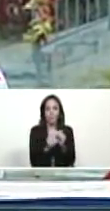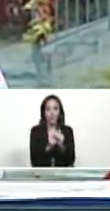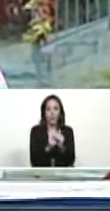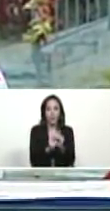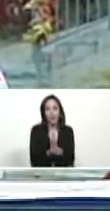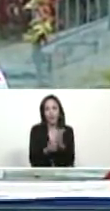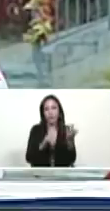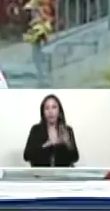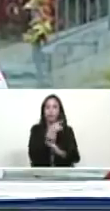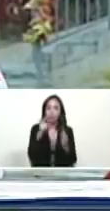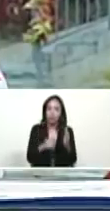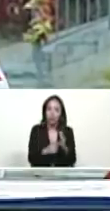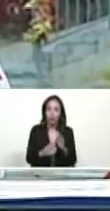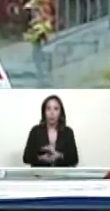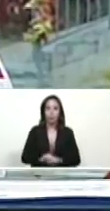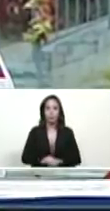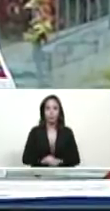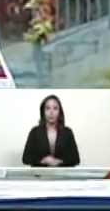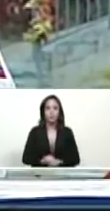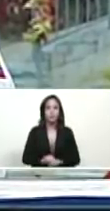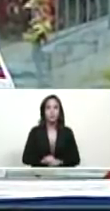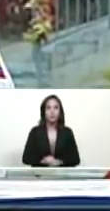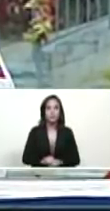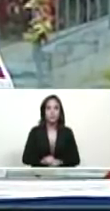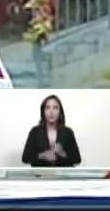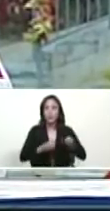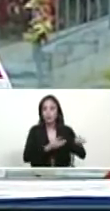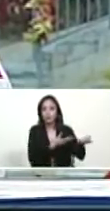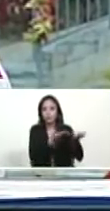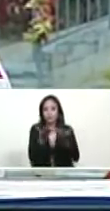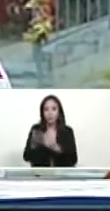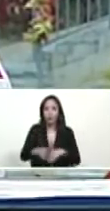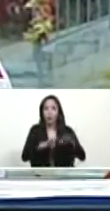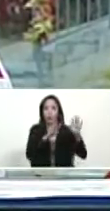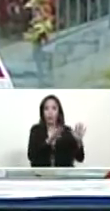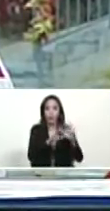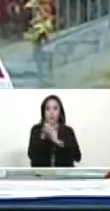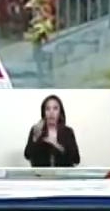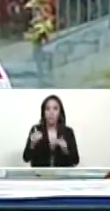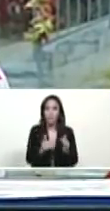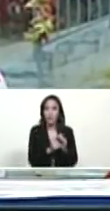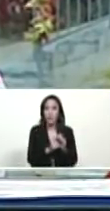2.500.087 viviendas. Se han entregado